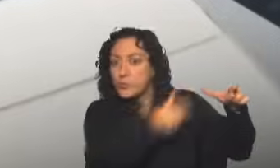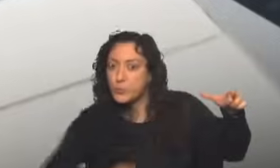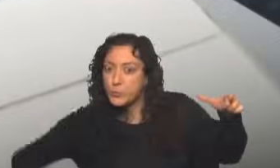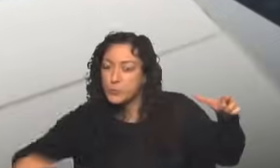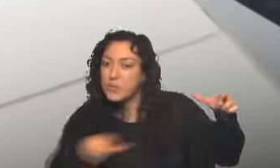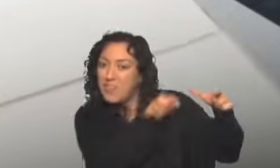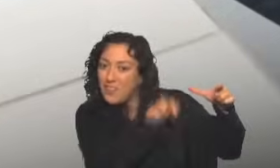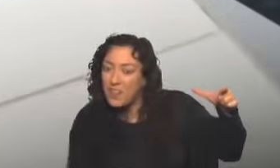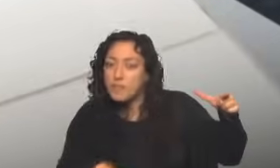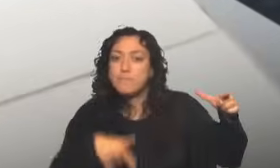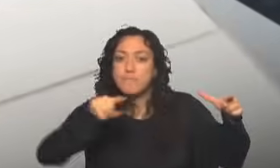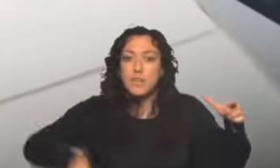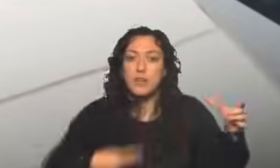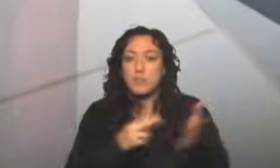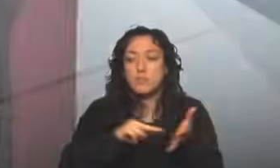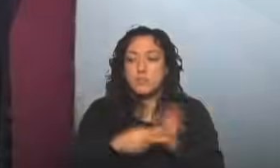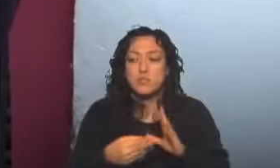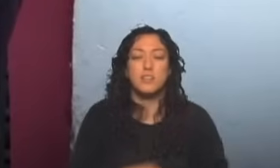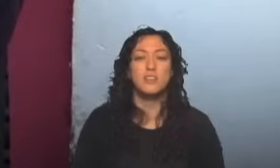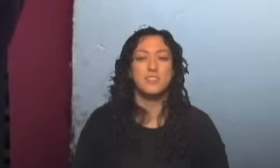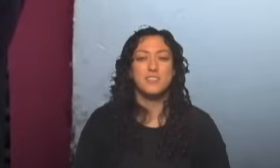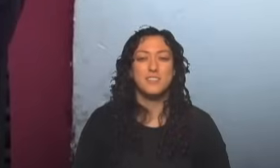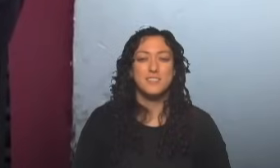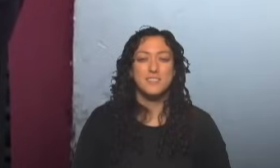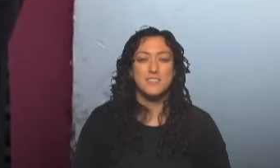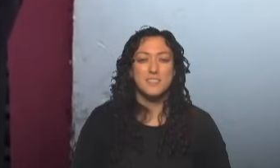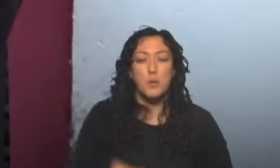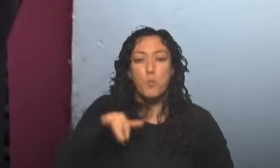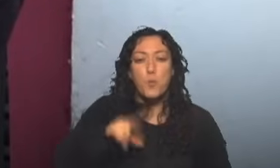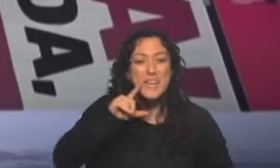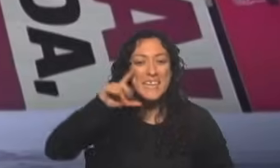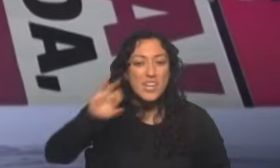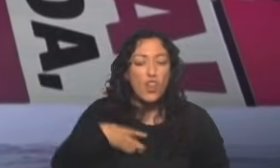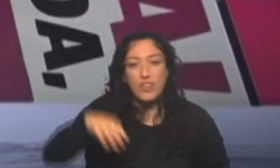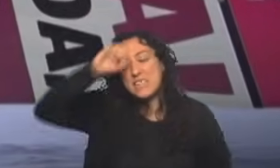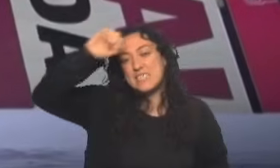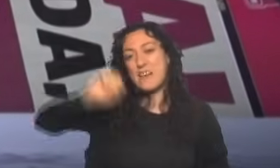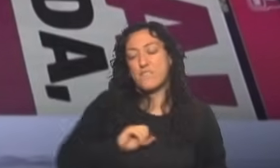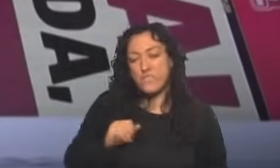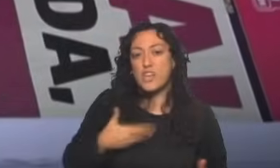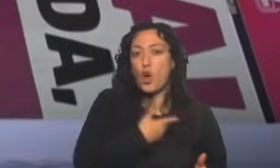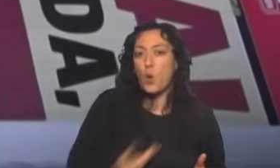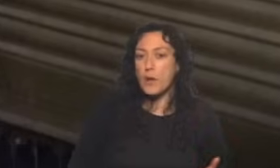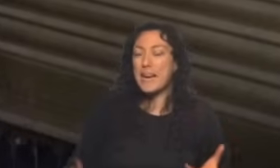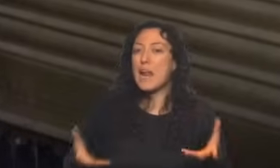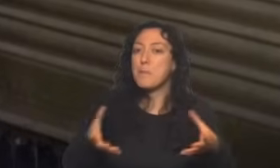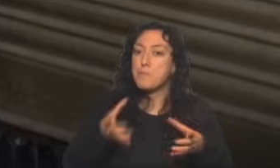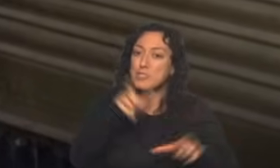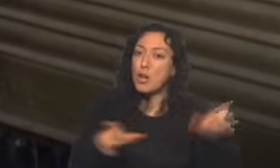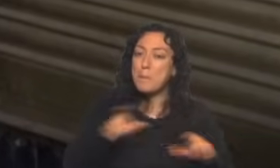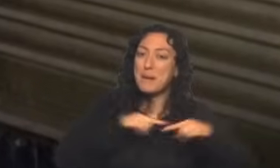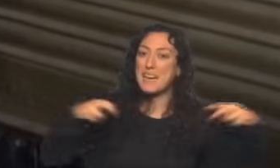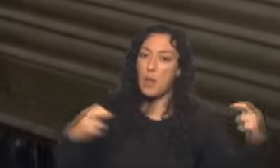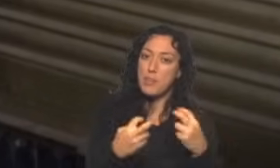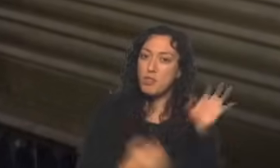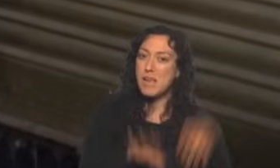lo que complicó su operatividad. Mulino tiene en sus manos el desafío de gobernar sin una mayoría parlamentaria. Asume